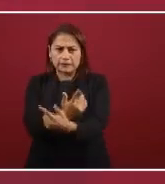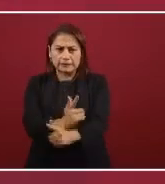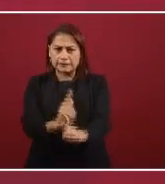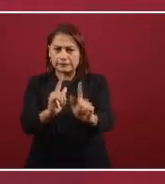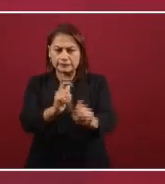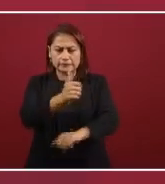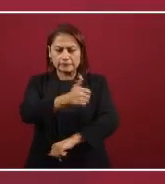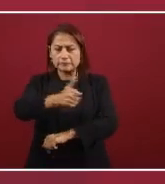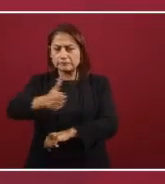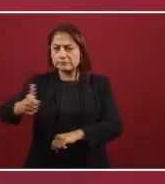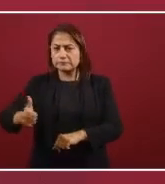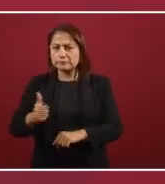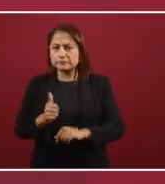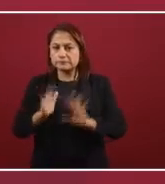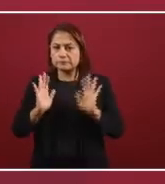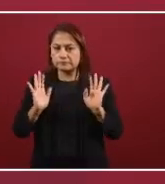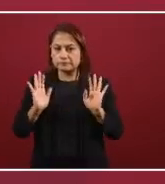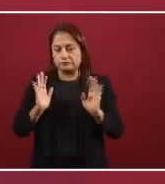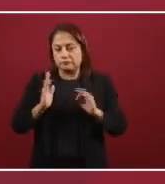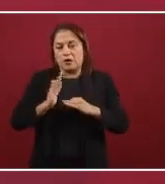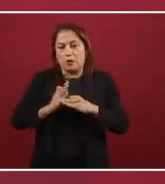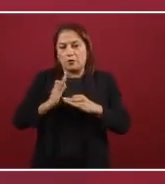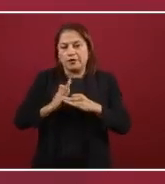Entonces, aclarar esto, ¿no? También.